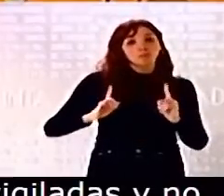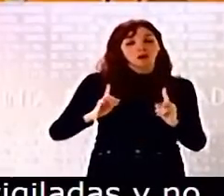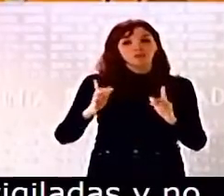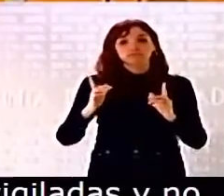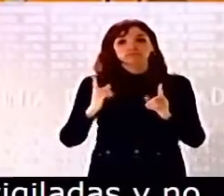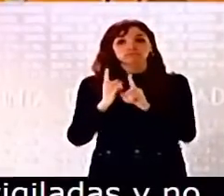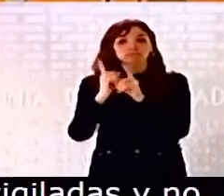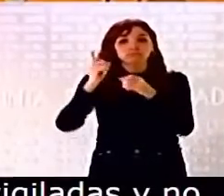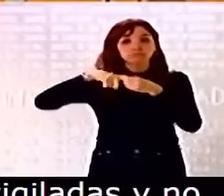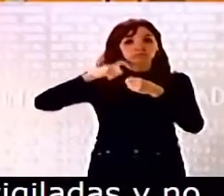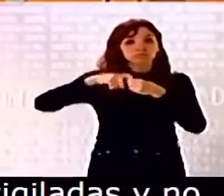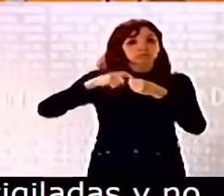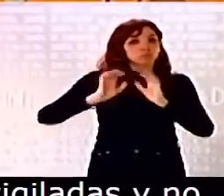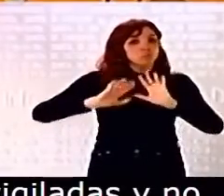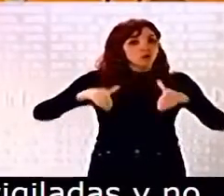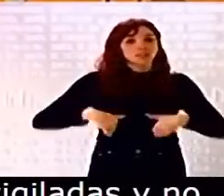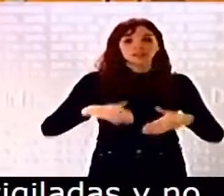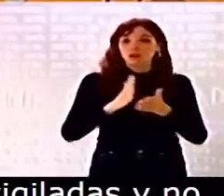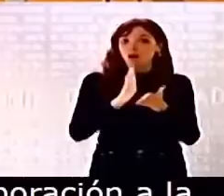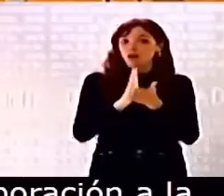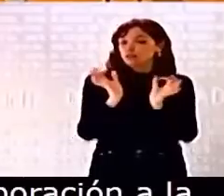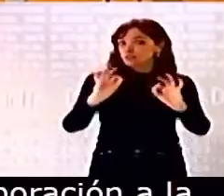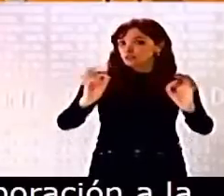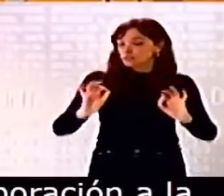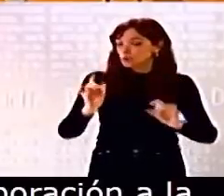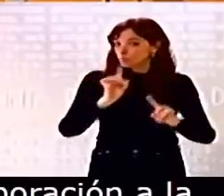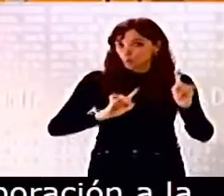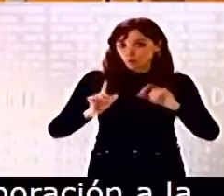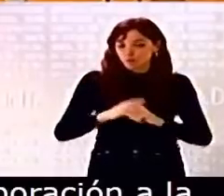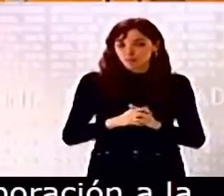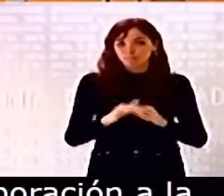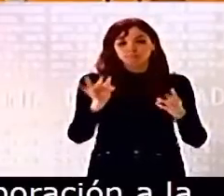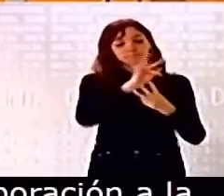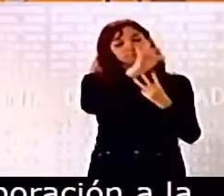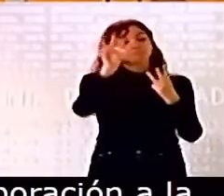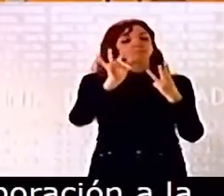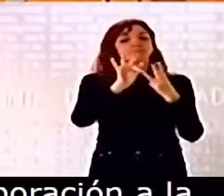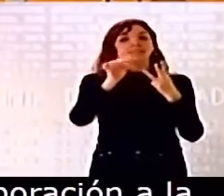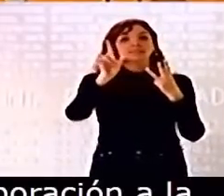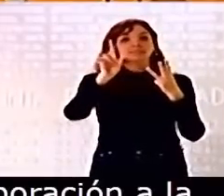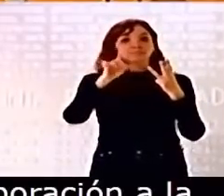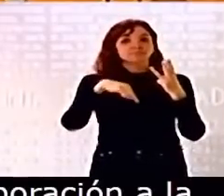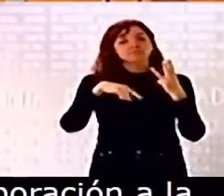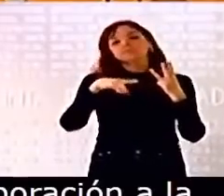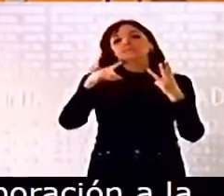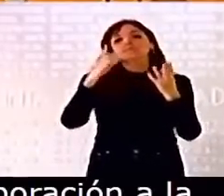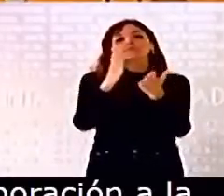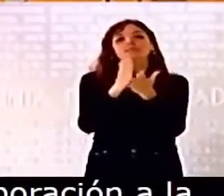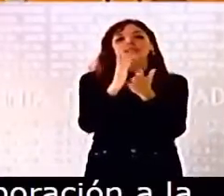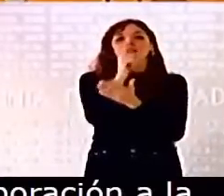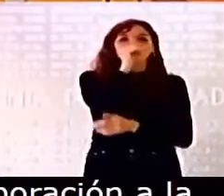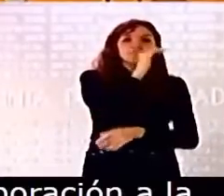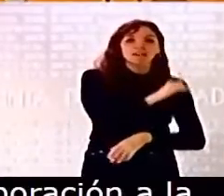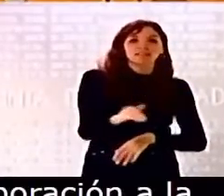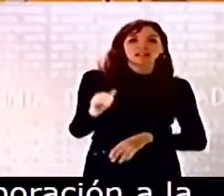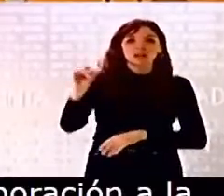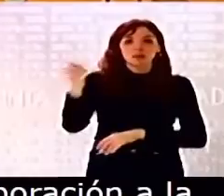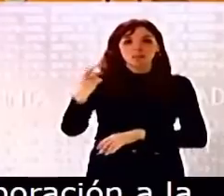la incorporación a la actividad. Y, en tercer lugar, con respecto a las clases de infantil y